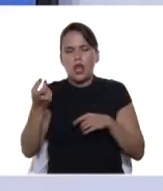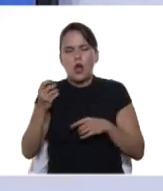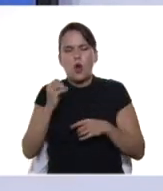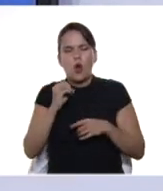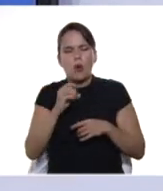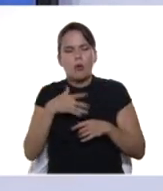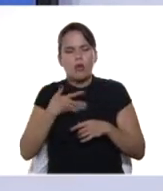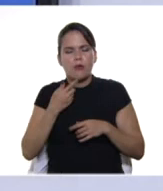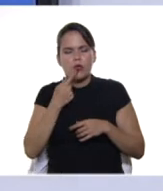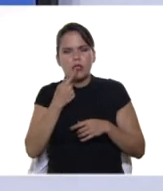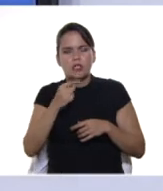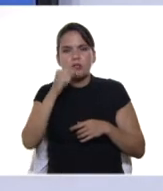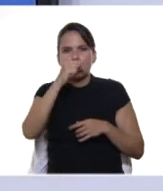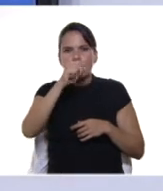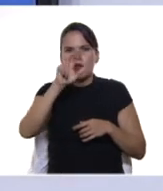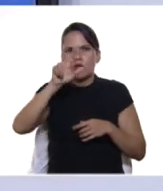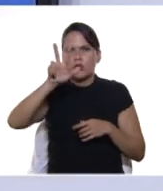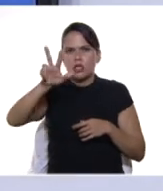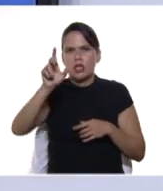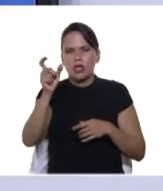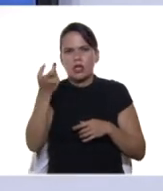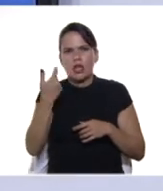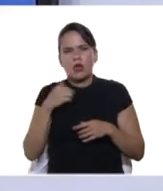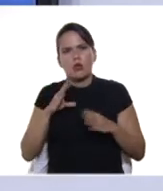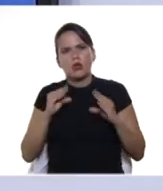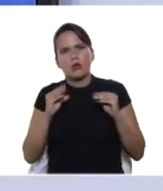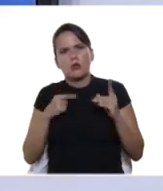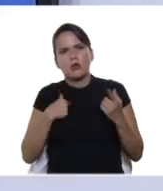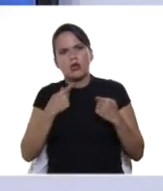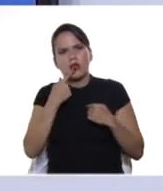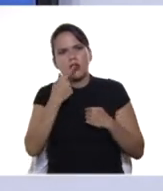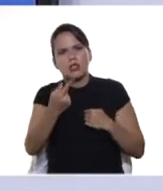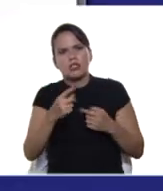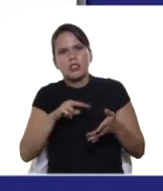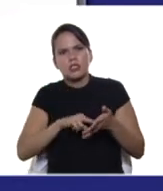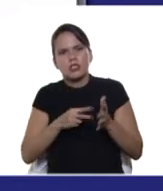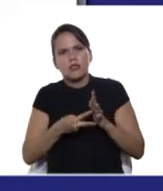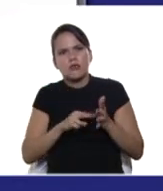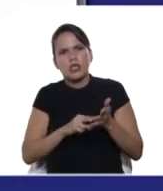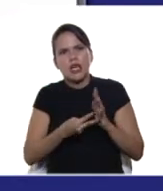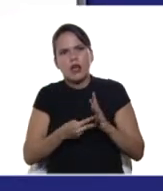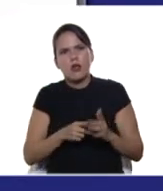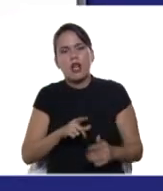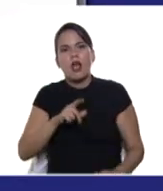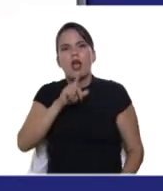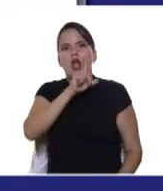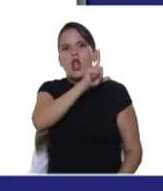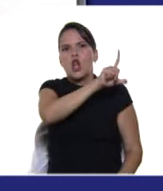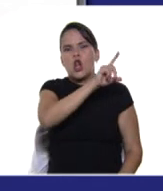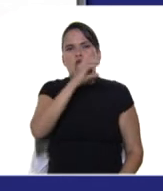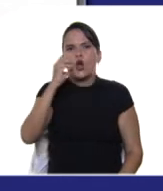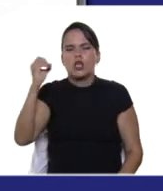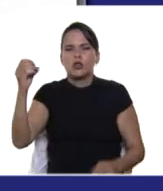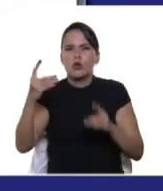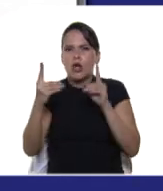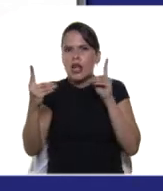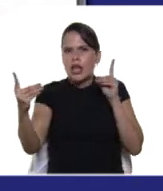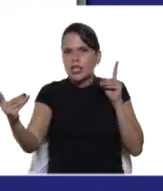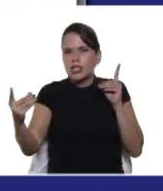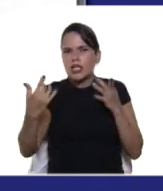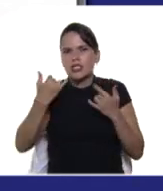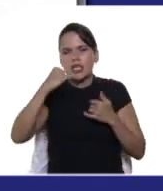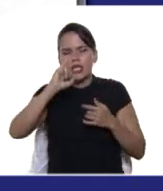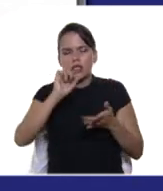grados. Cuando hablamos de lo que se refiere al concepto de la longitud, es esa distancia que existe entre un